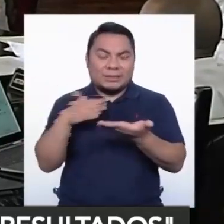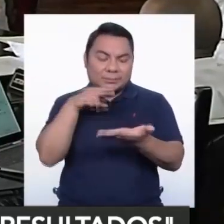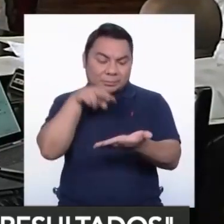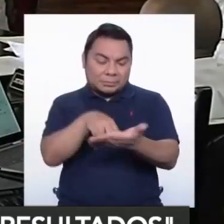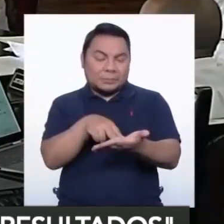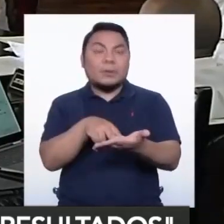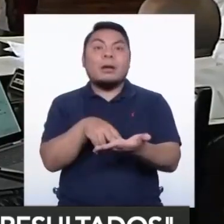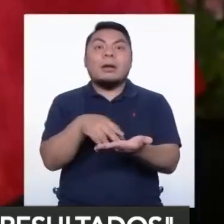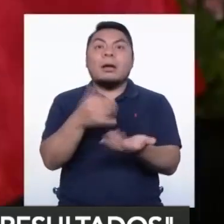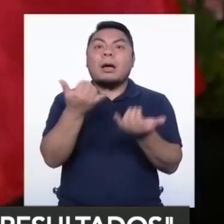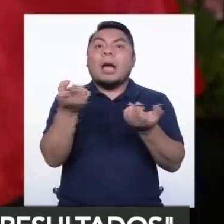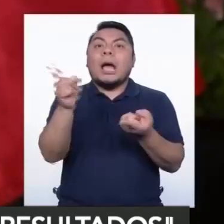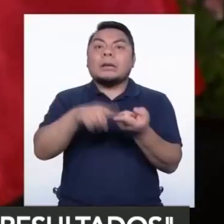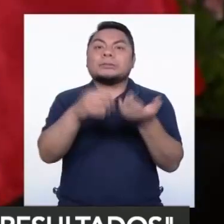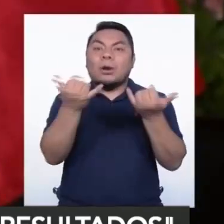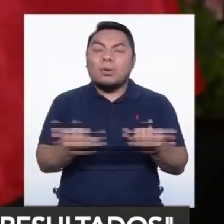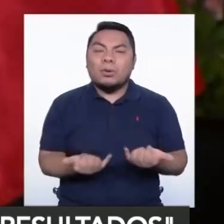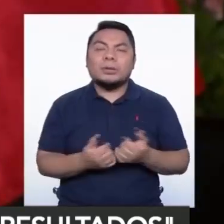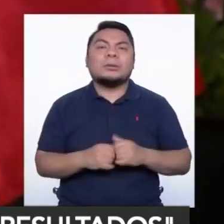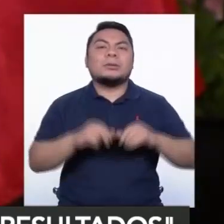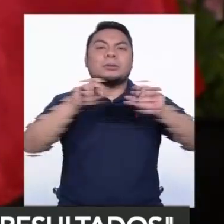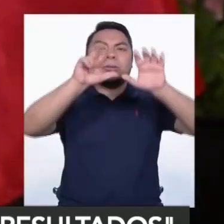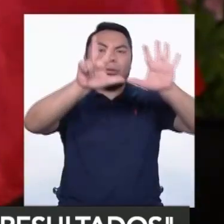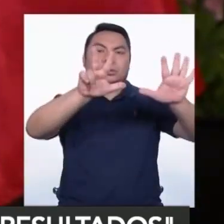Hasta hoy se han tomado